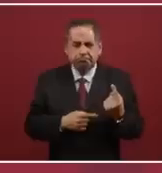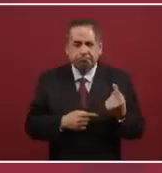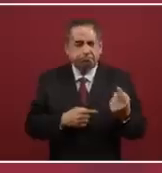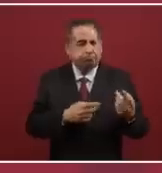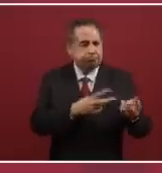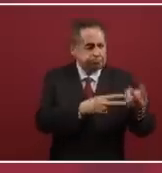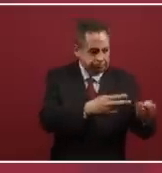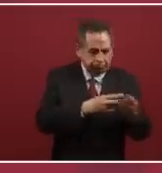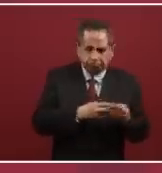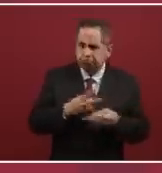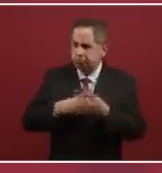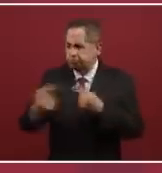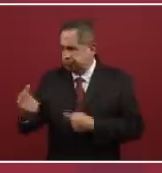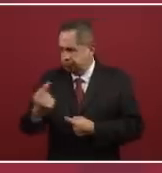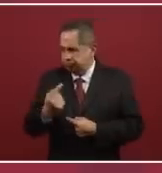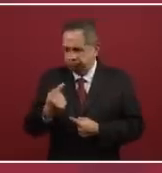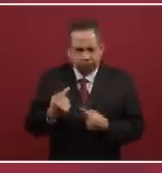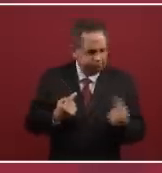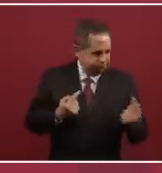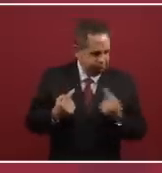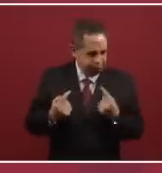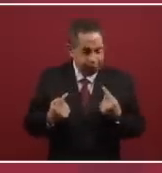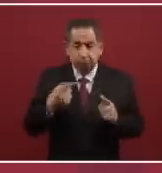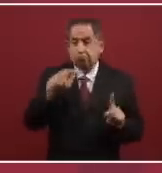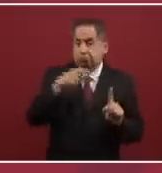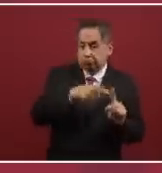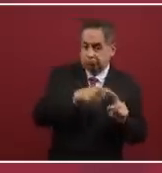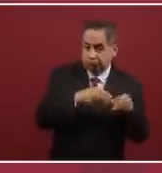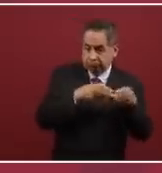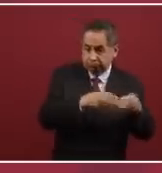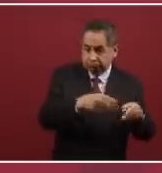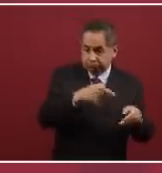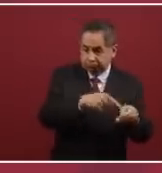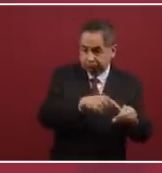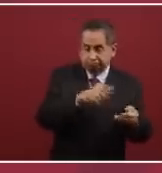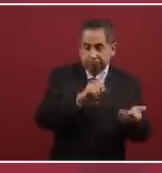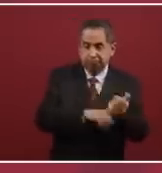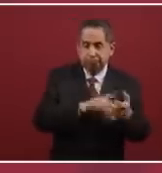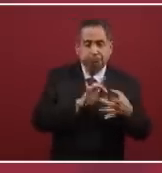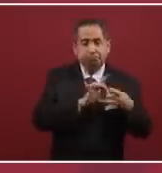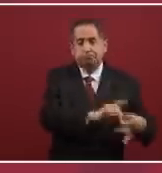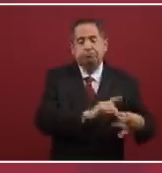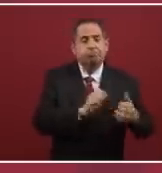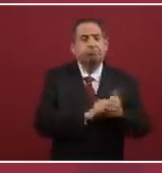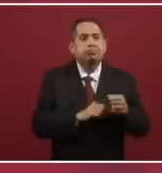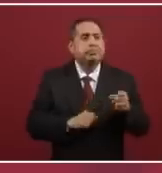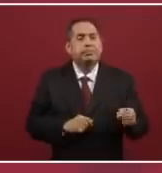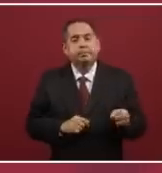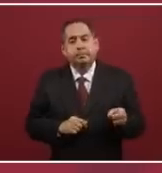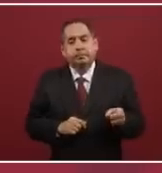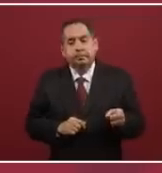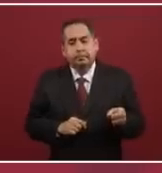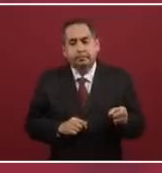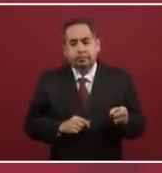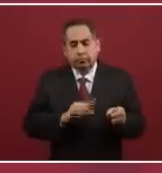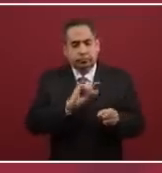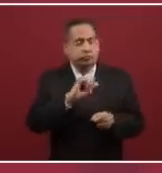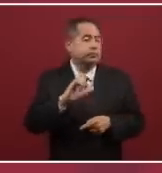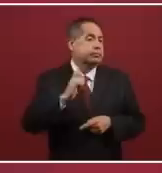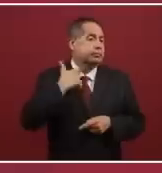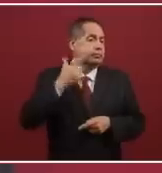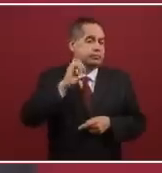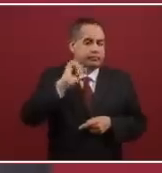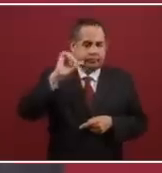Uno vinculado, una línea de autoridades anteriores